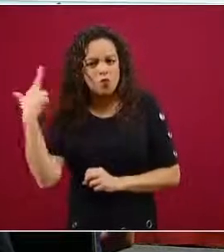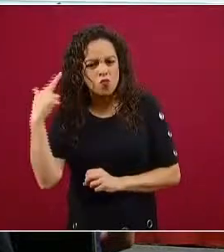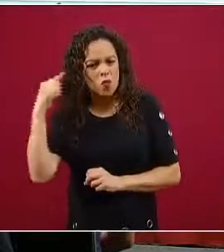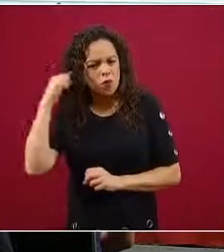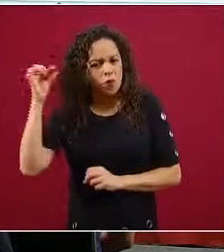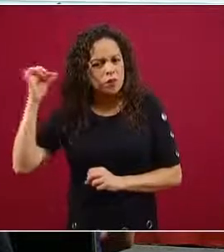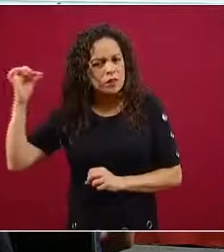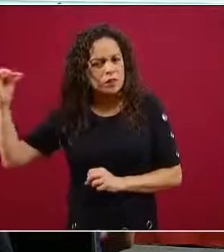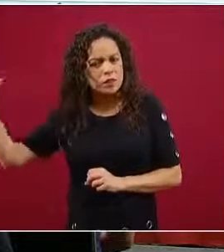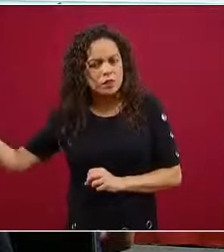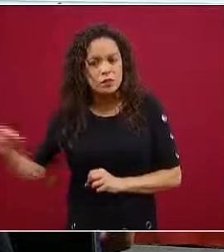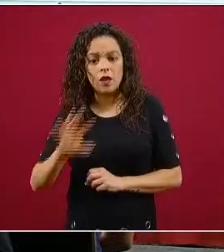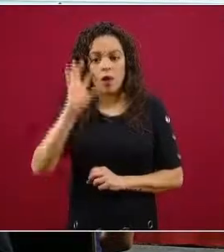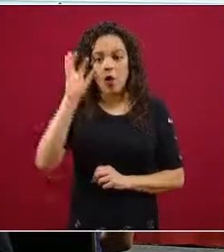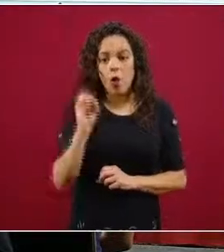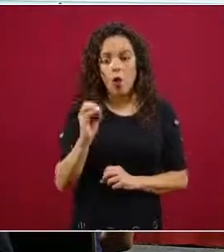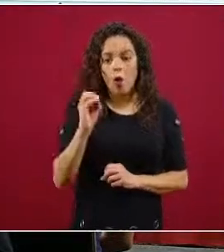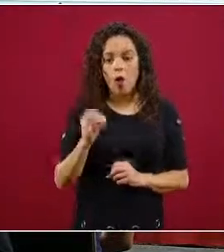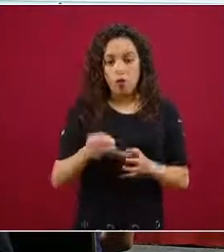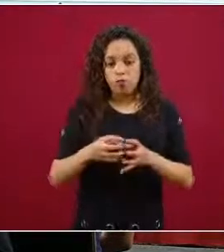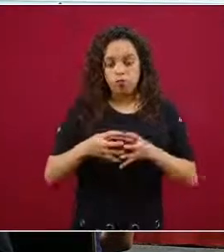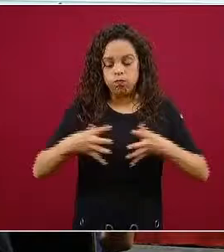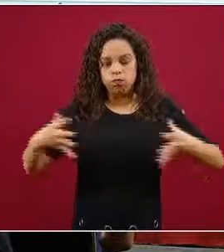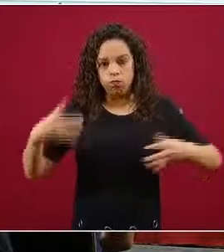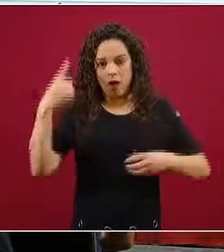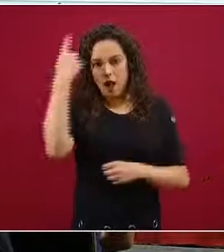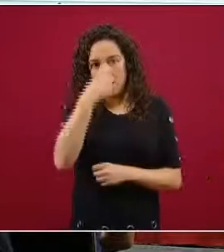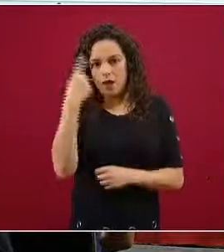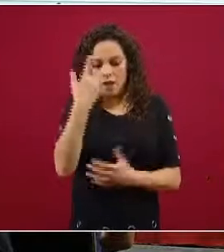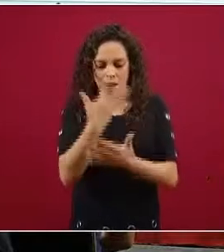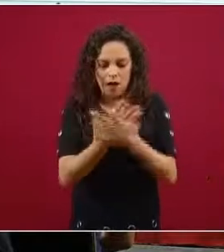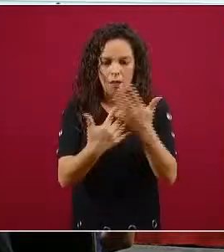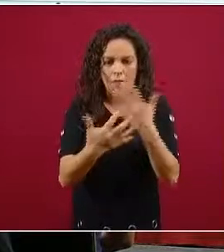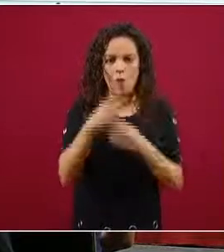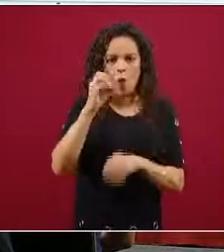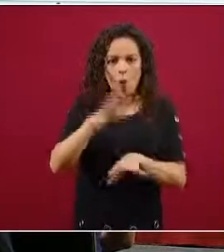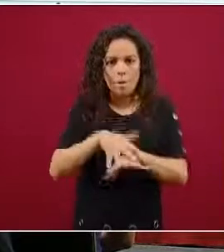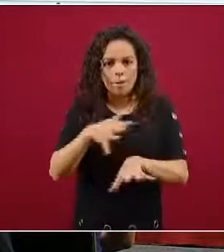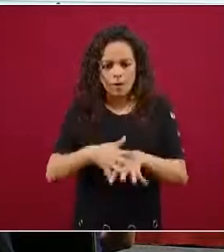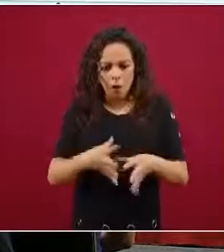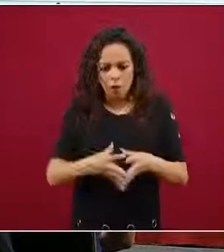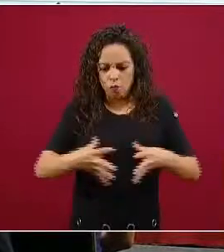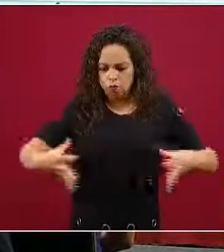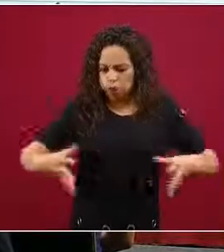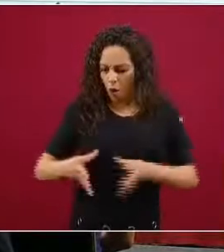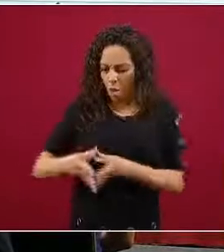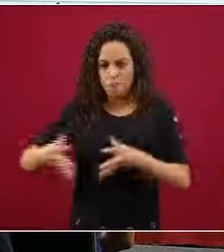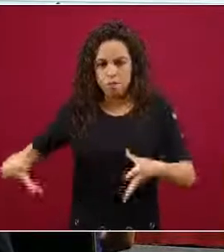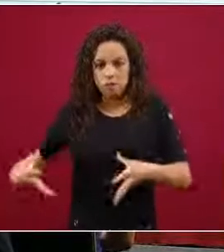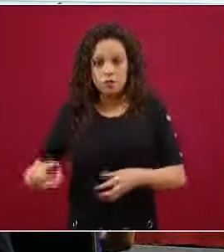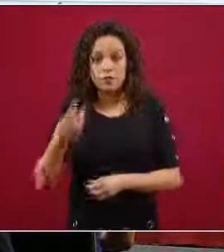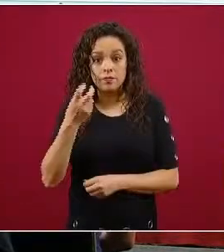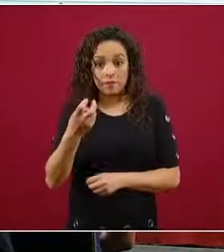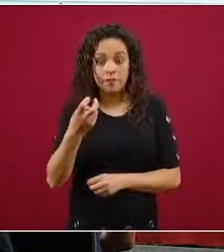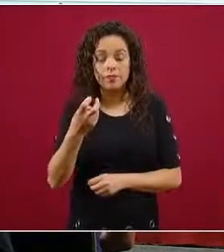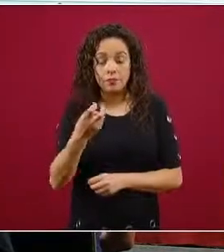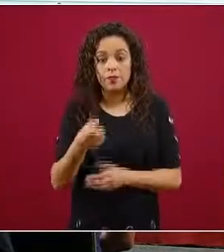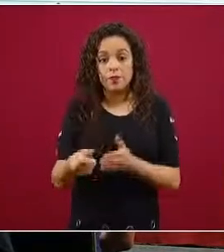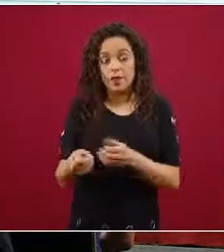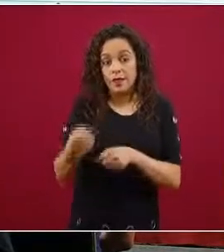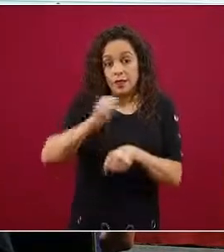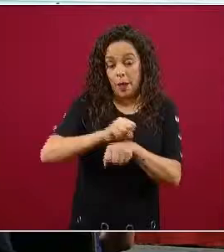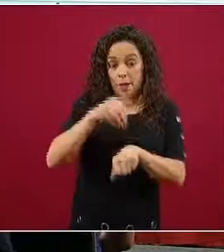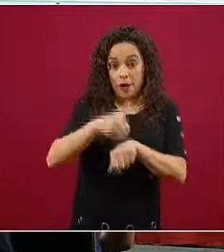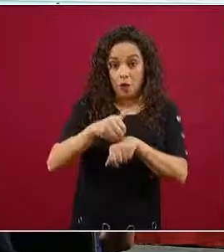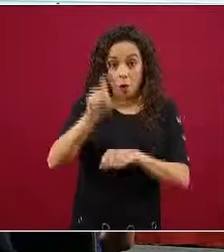de cara, manos y pies, también son datos de alarma que se pueden presentar a partir de la semana 20 del